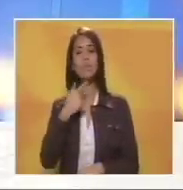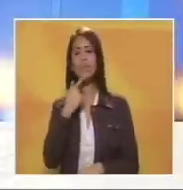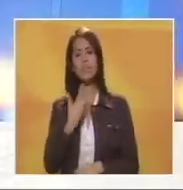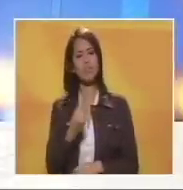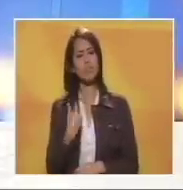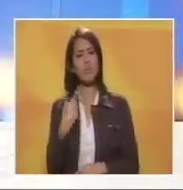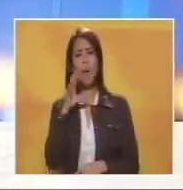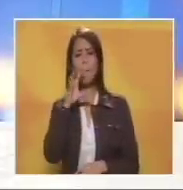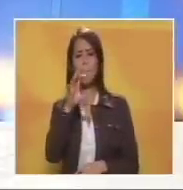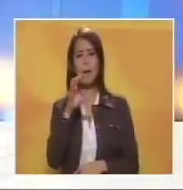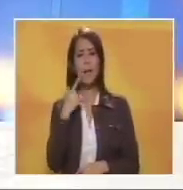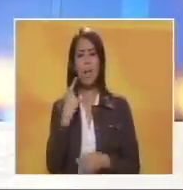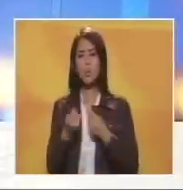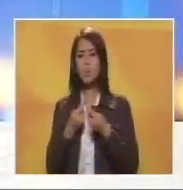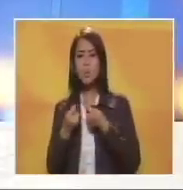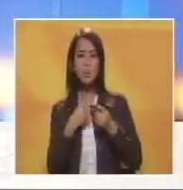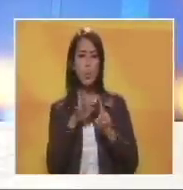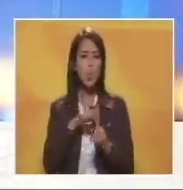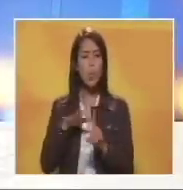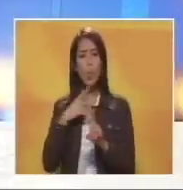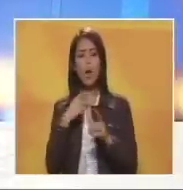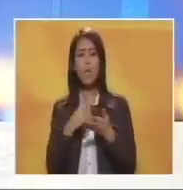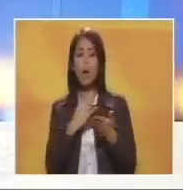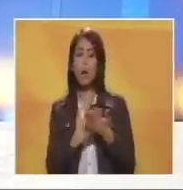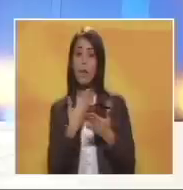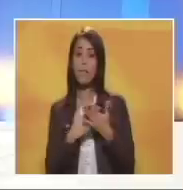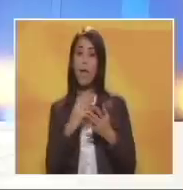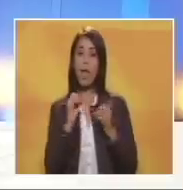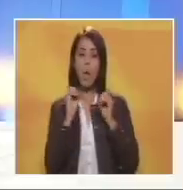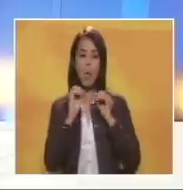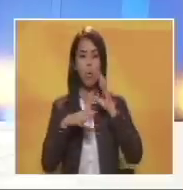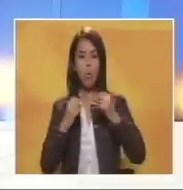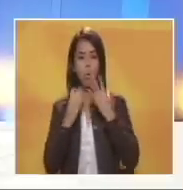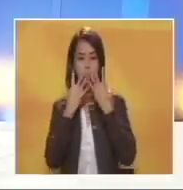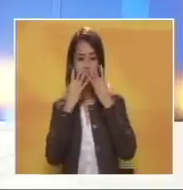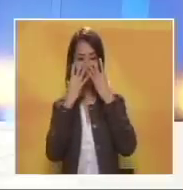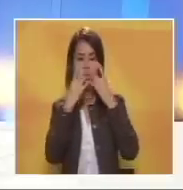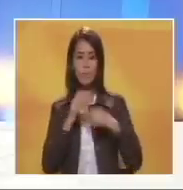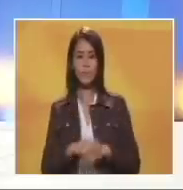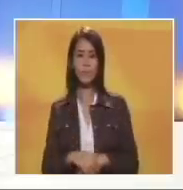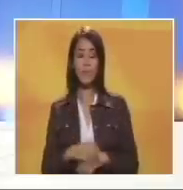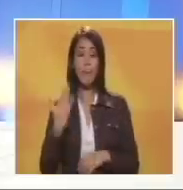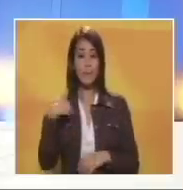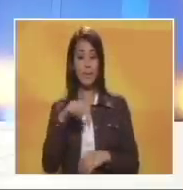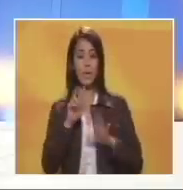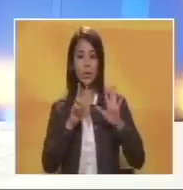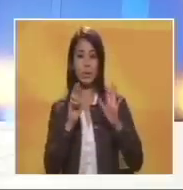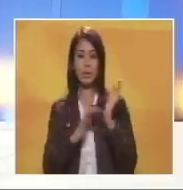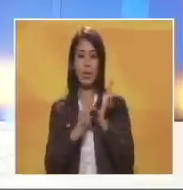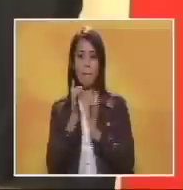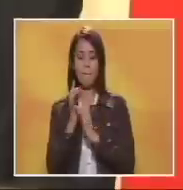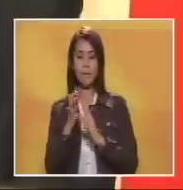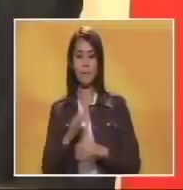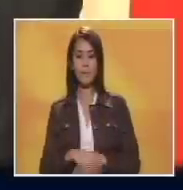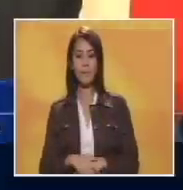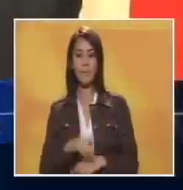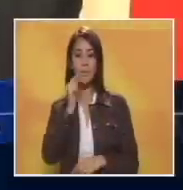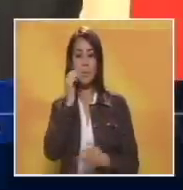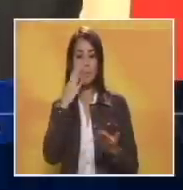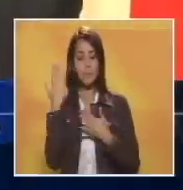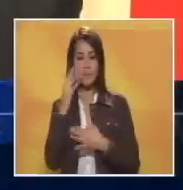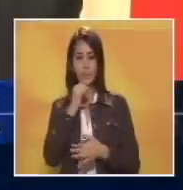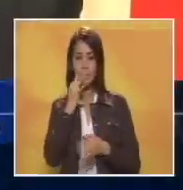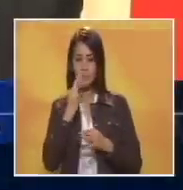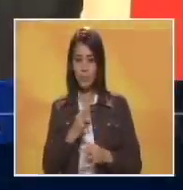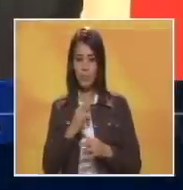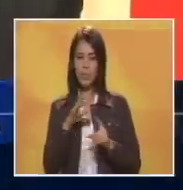que su país haya manipulado las pruebas del presunto ataque químico perpetrado en la ciudad de Siria de Duma el pasado 7 de abril. El diplomático insistió en que